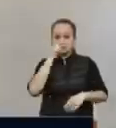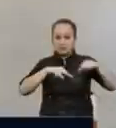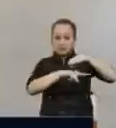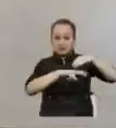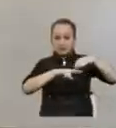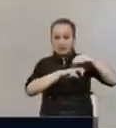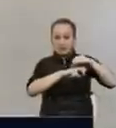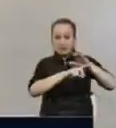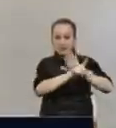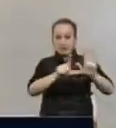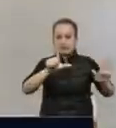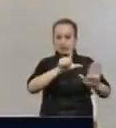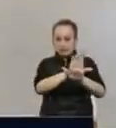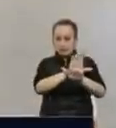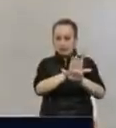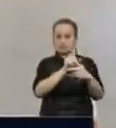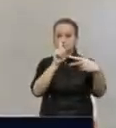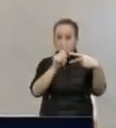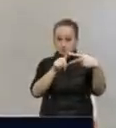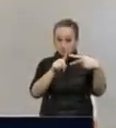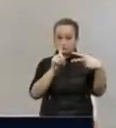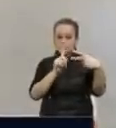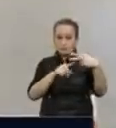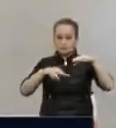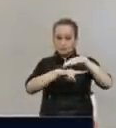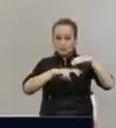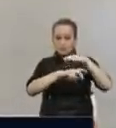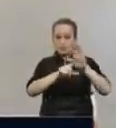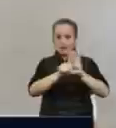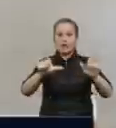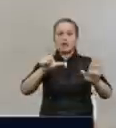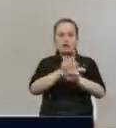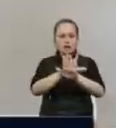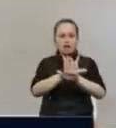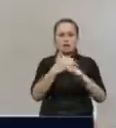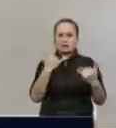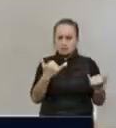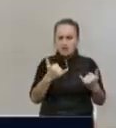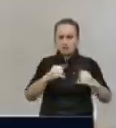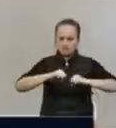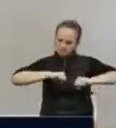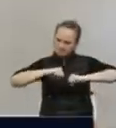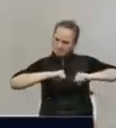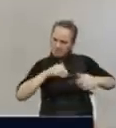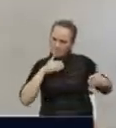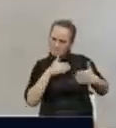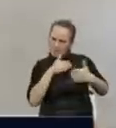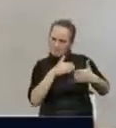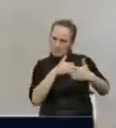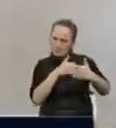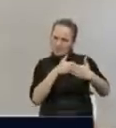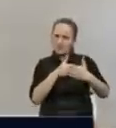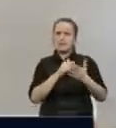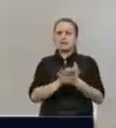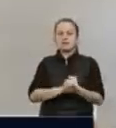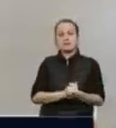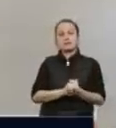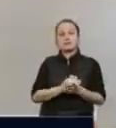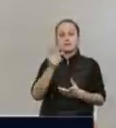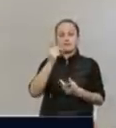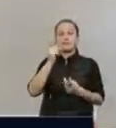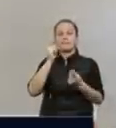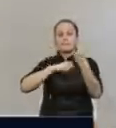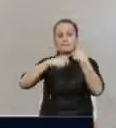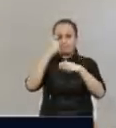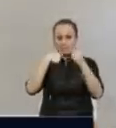ilegal. Y en la minería ilegal desarrollamos todas estas acciones. Y en el